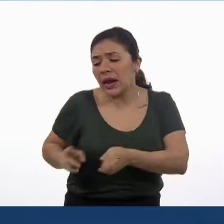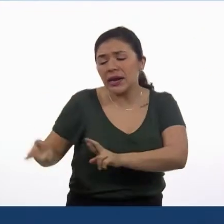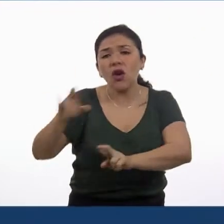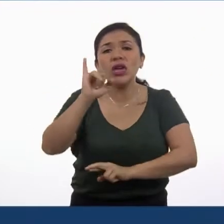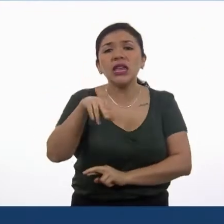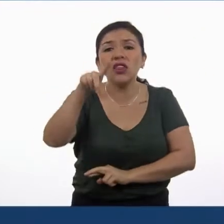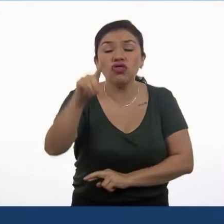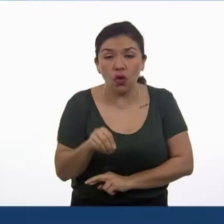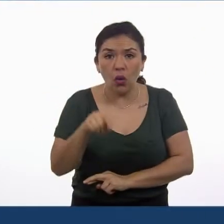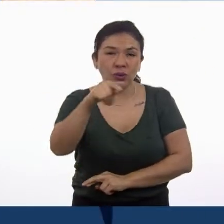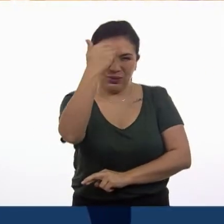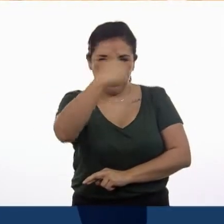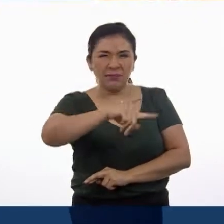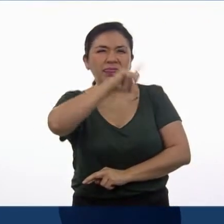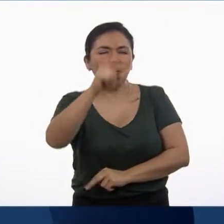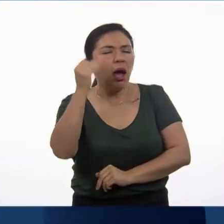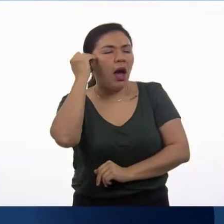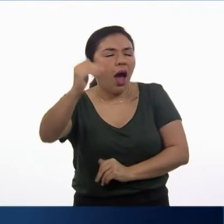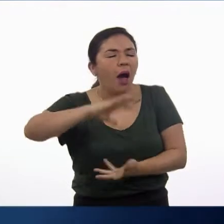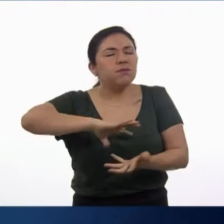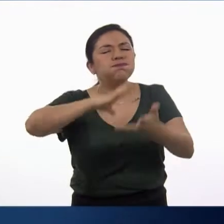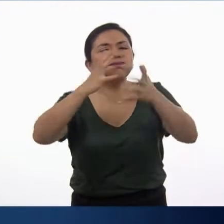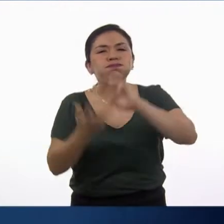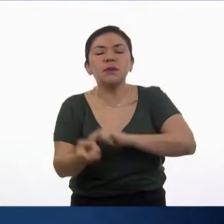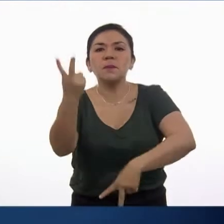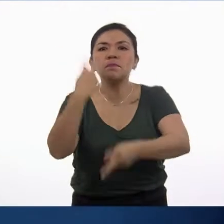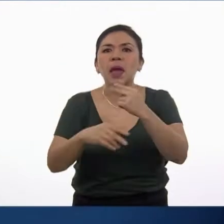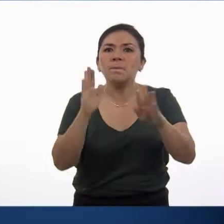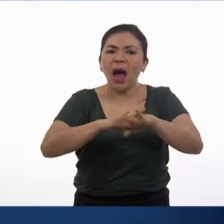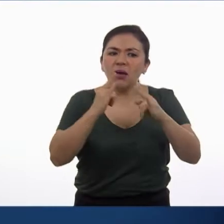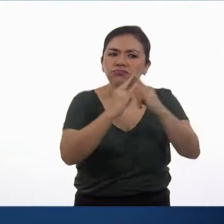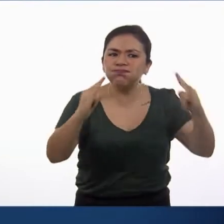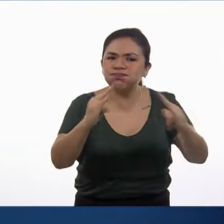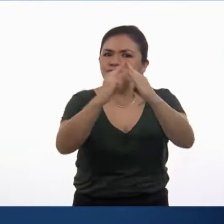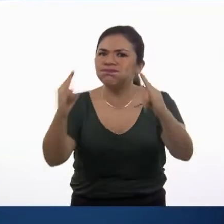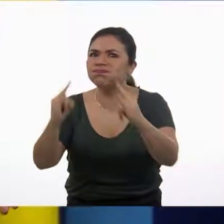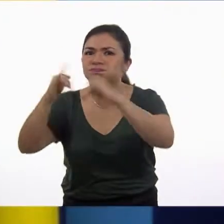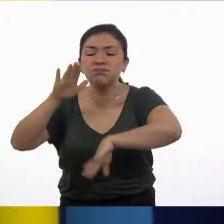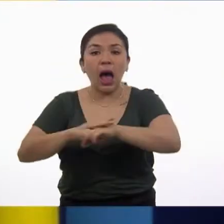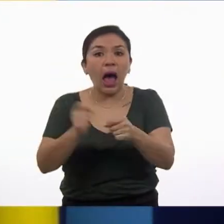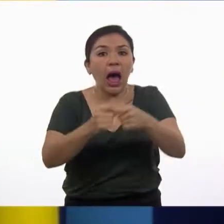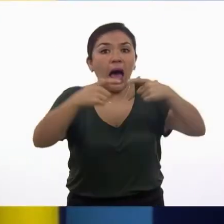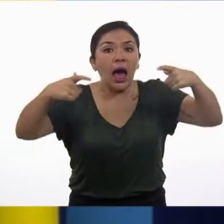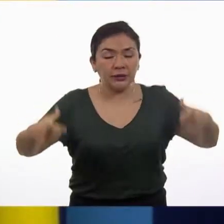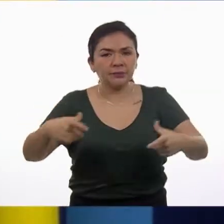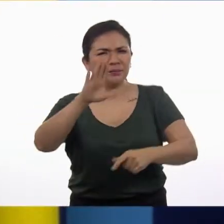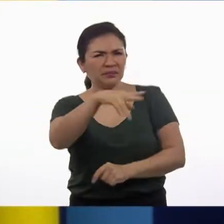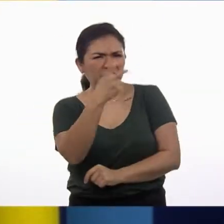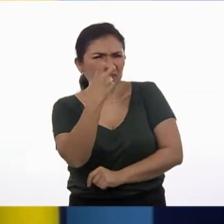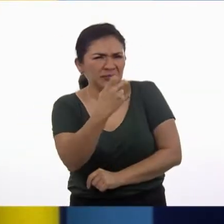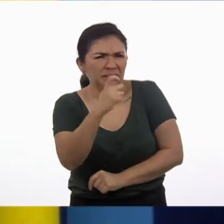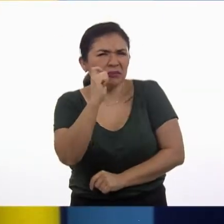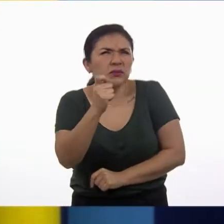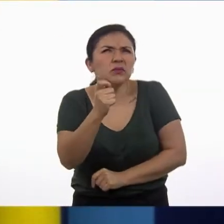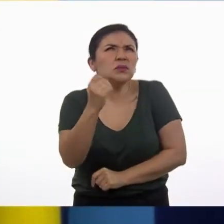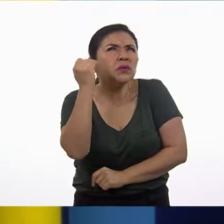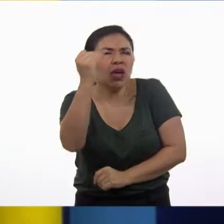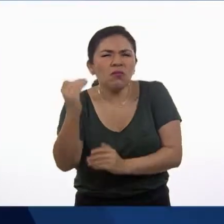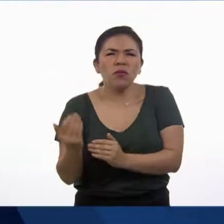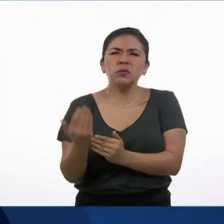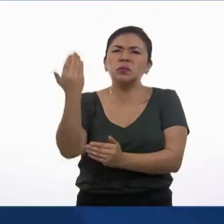ya sabes, con el paso del tiempo van creciendo estas aldeas. Ujú. ¿Y esto más o menos cuándo